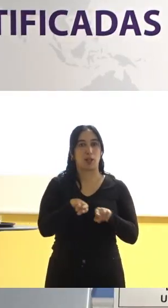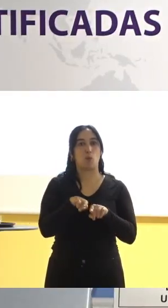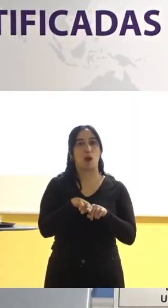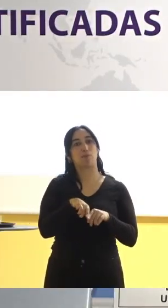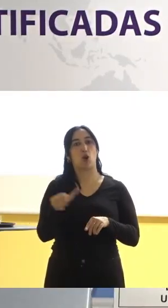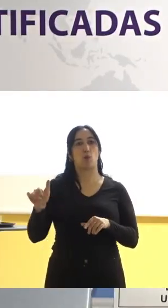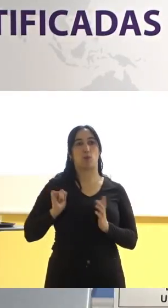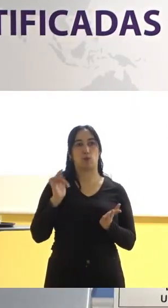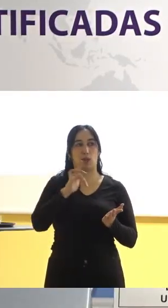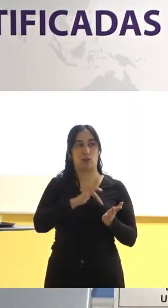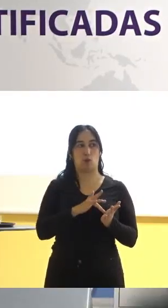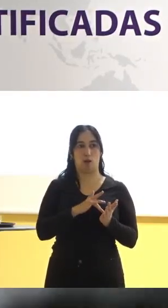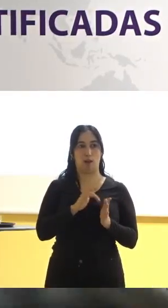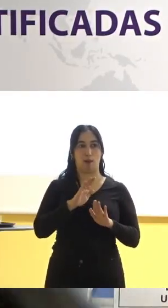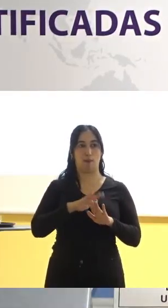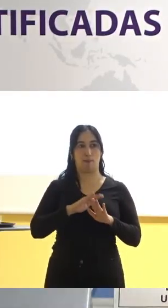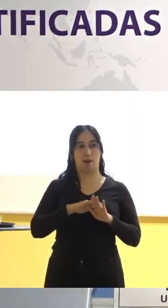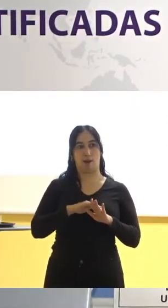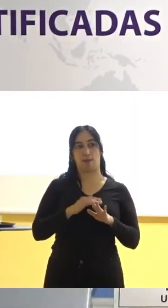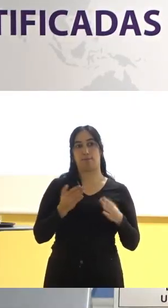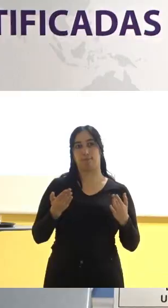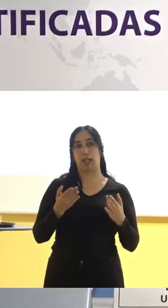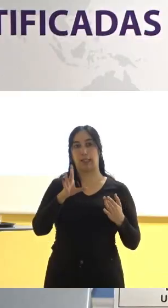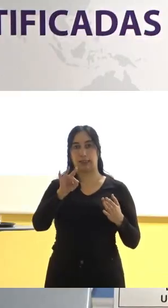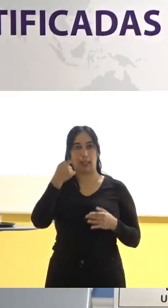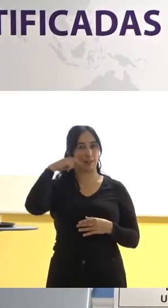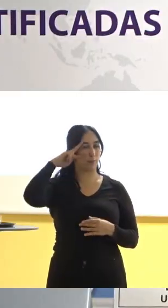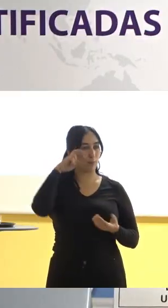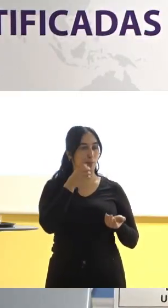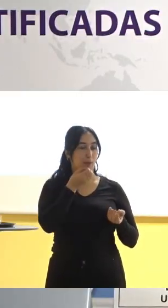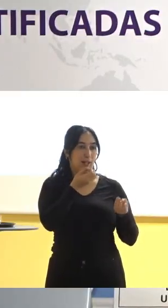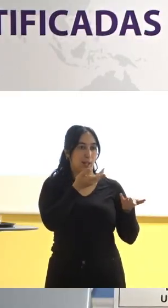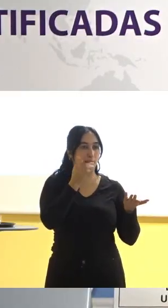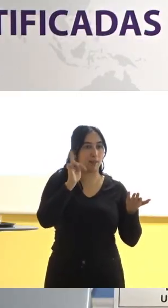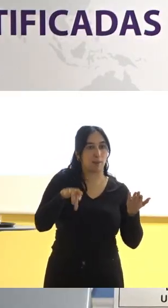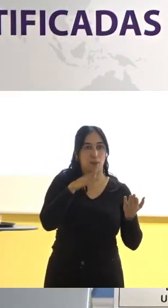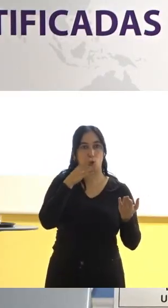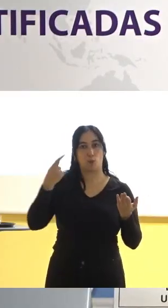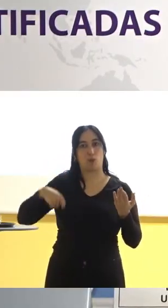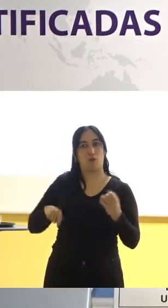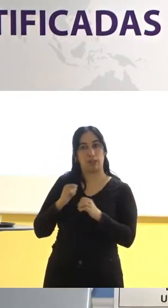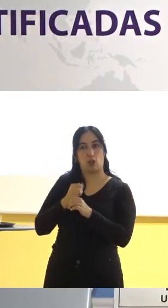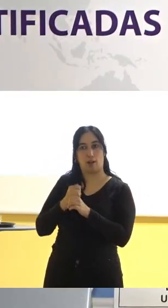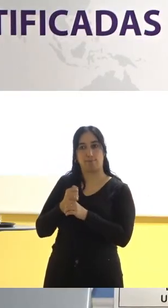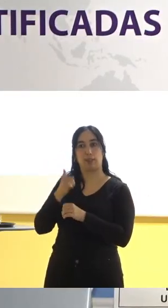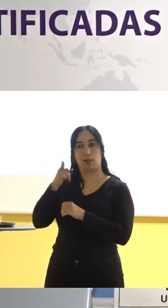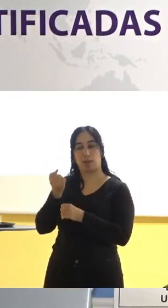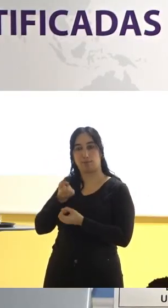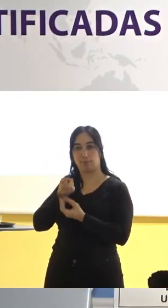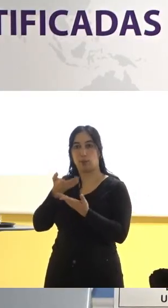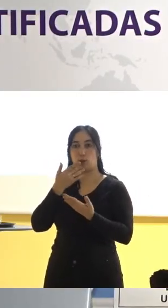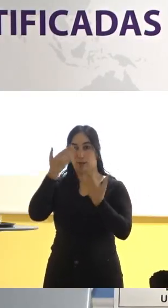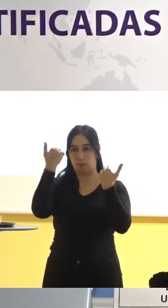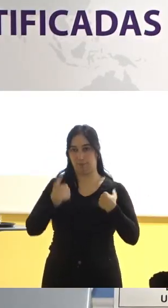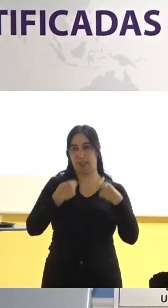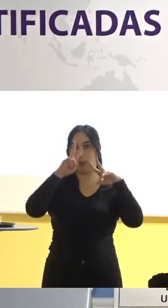lugar, ya además de nuestras propias experiencias, también desde nuestra propia labor profesional, ¿no? En mi caso, pues desde la